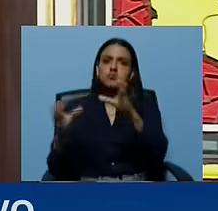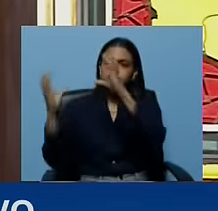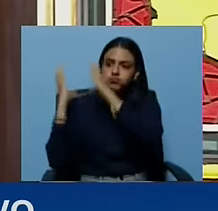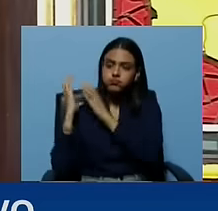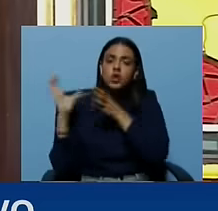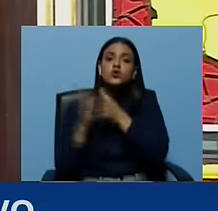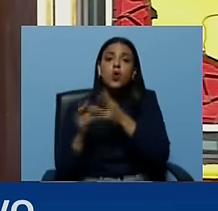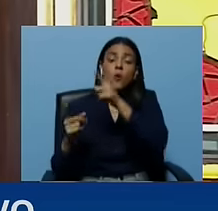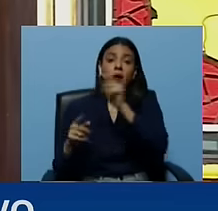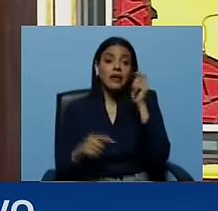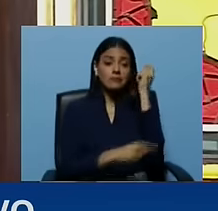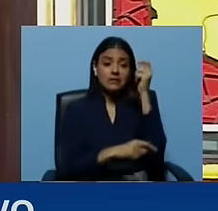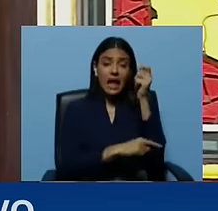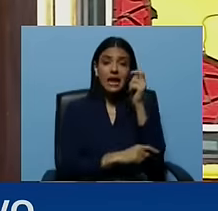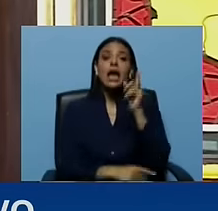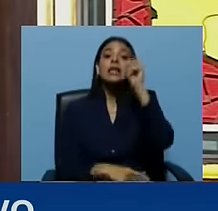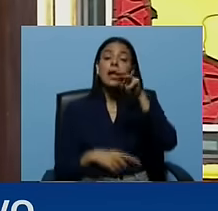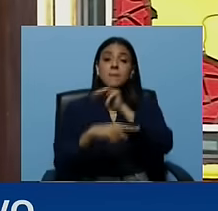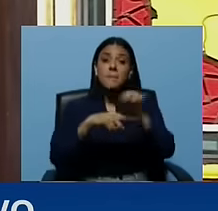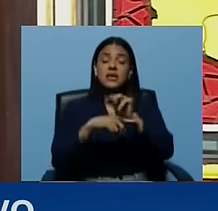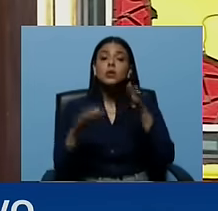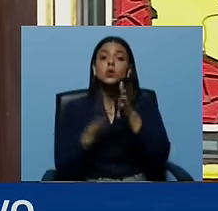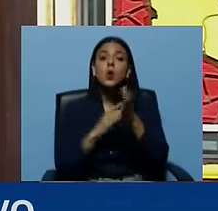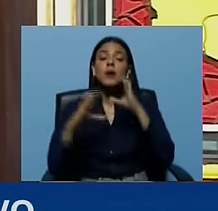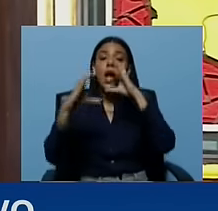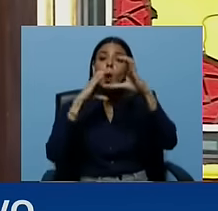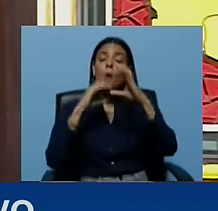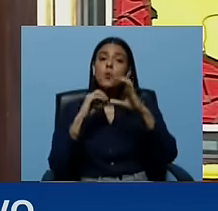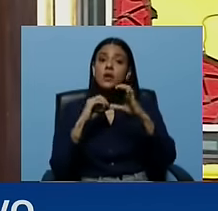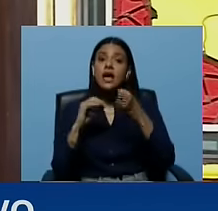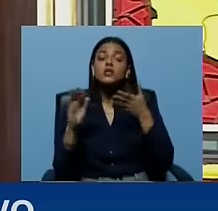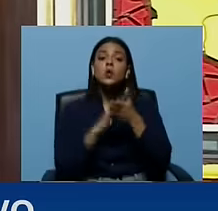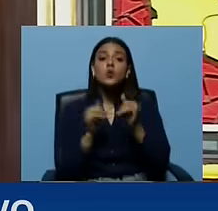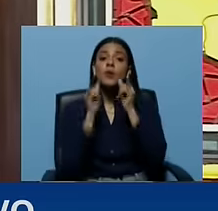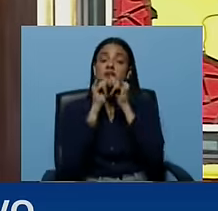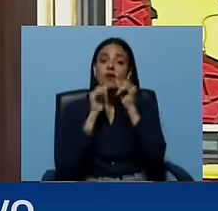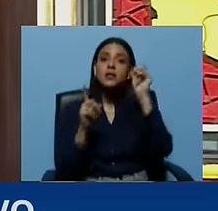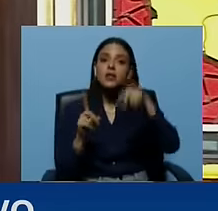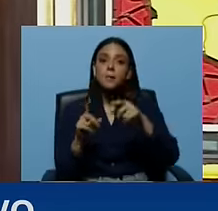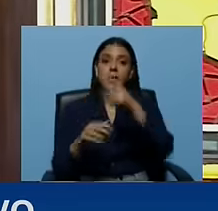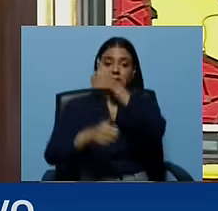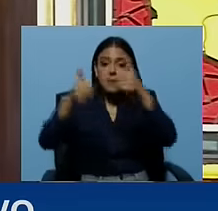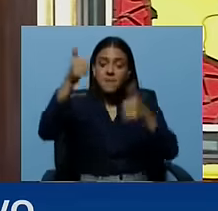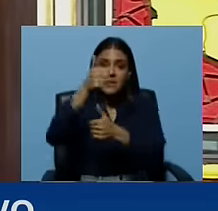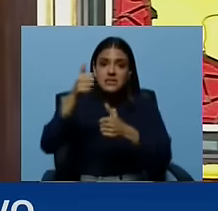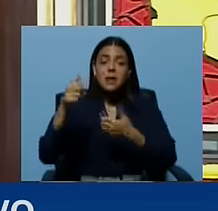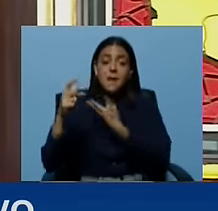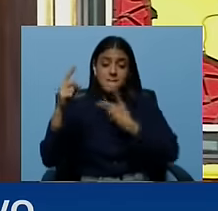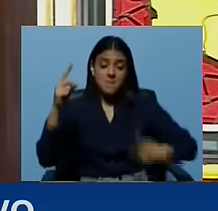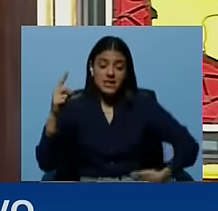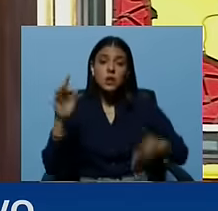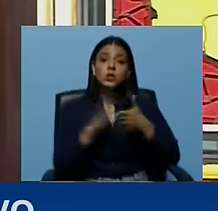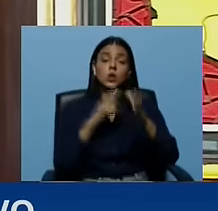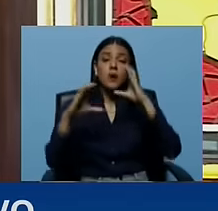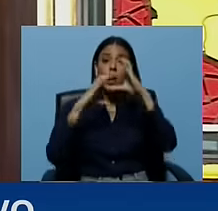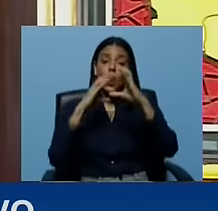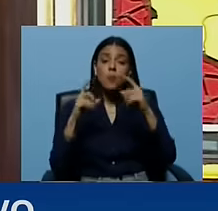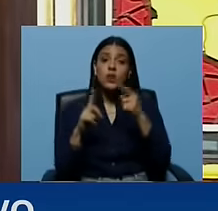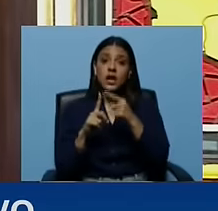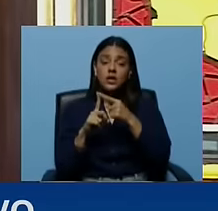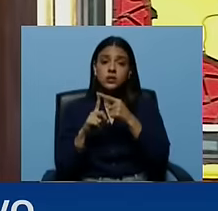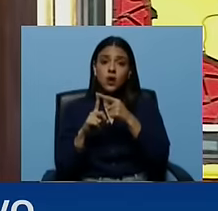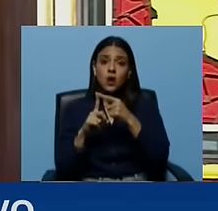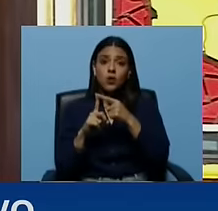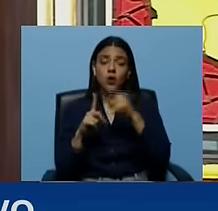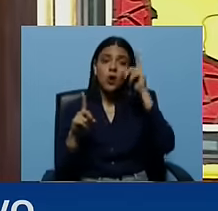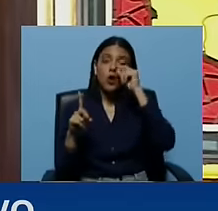como ministro de Comunicación e Información y vicepresidente de Gobierno para la Comunicación y la Cultura, el